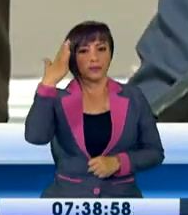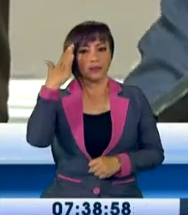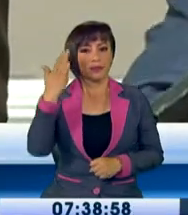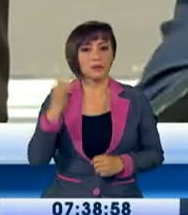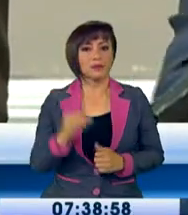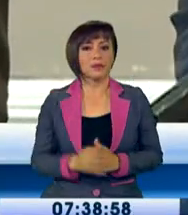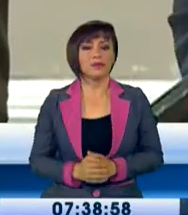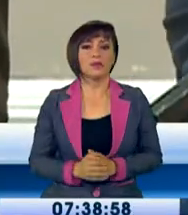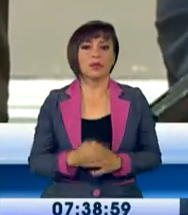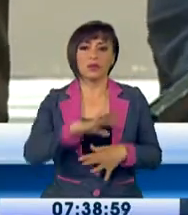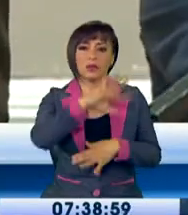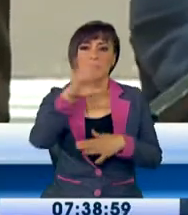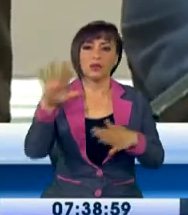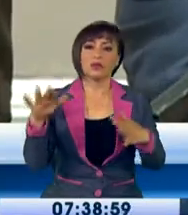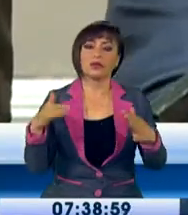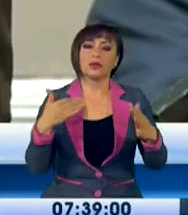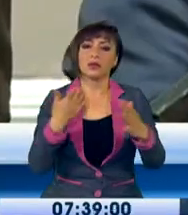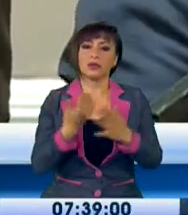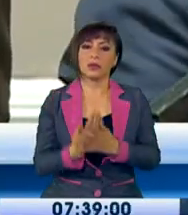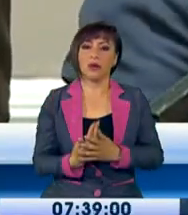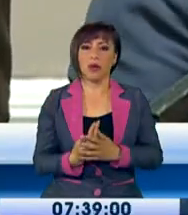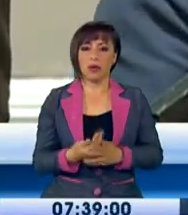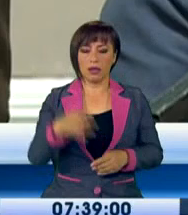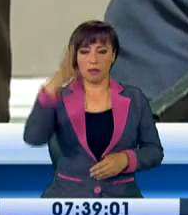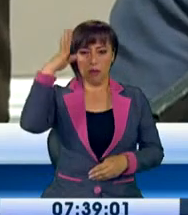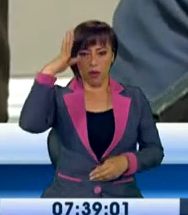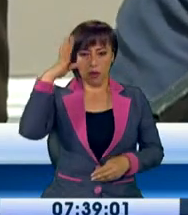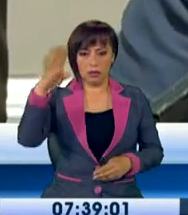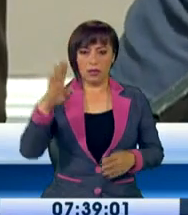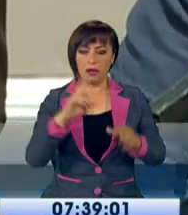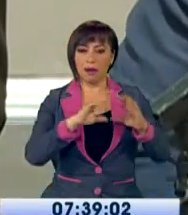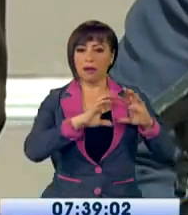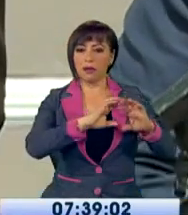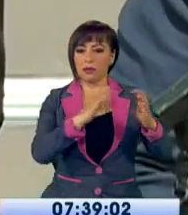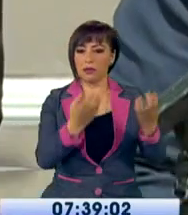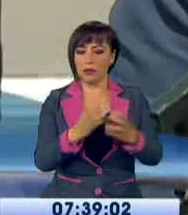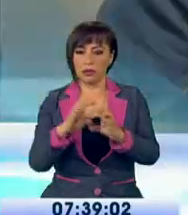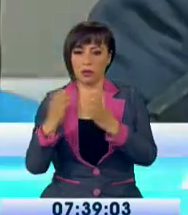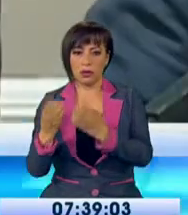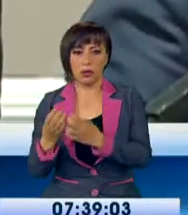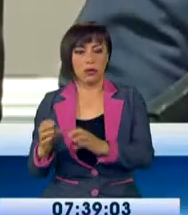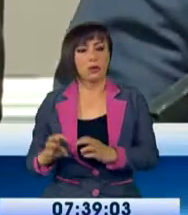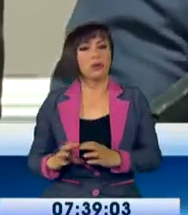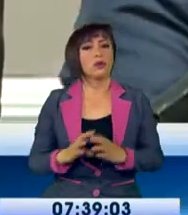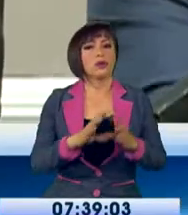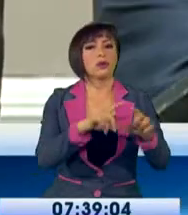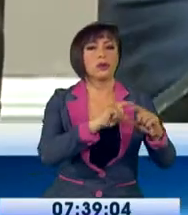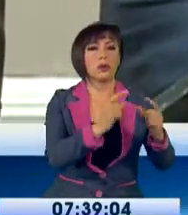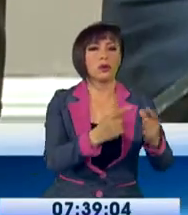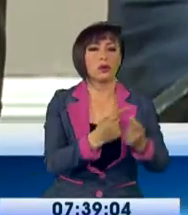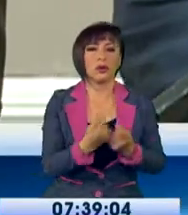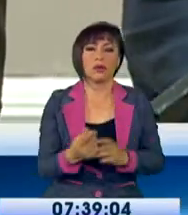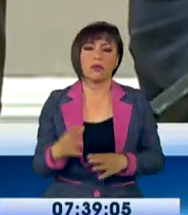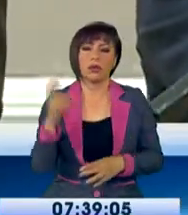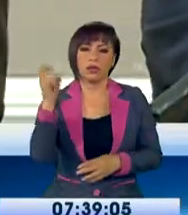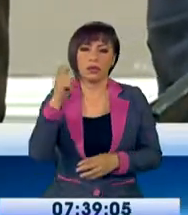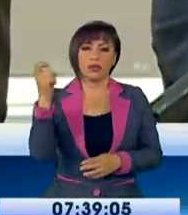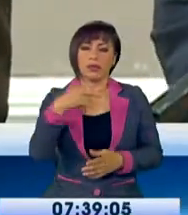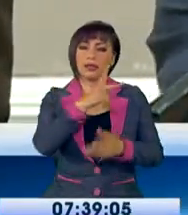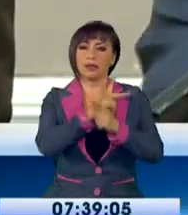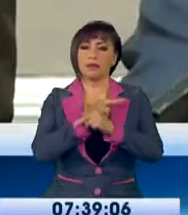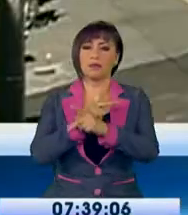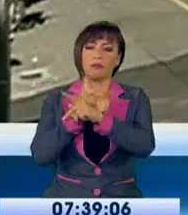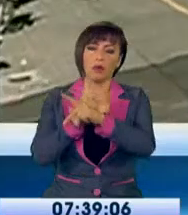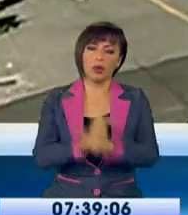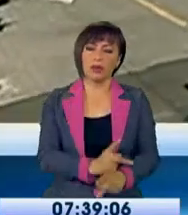señores comandantes de nuestras unidades, deben convertirse en la prioridad para la protección de la seguridad